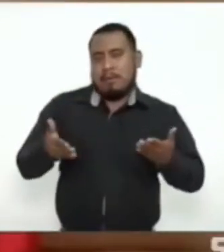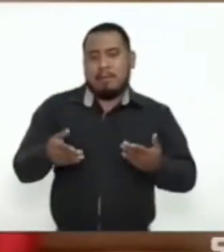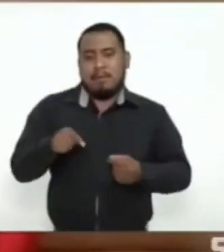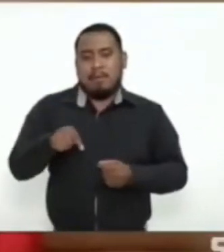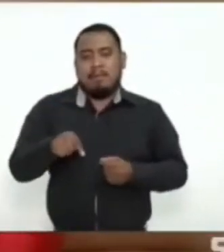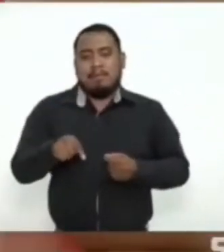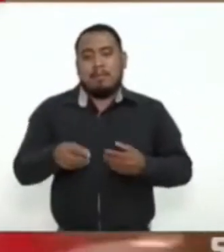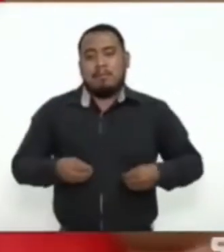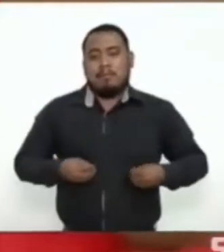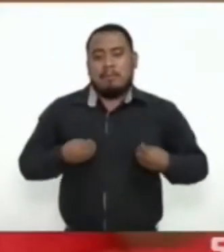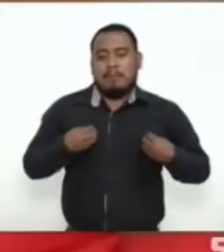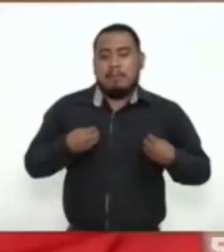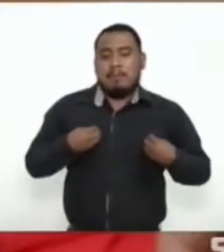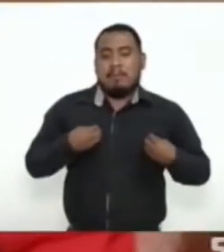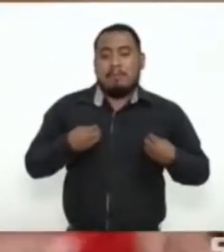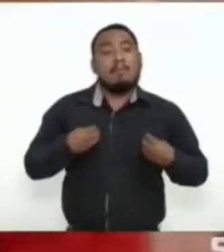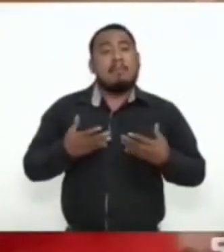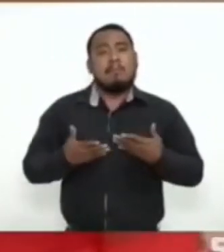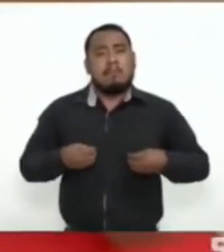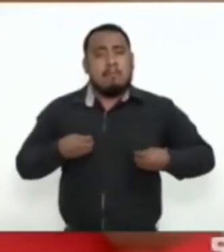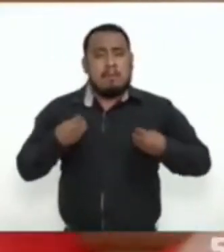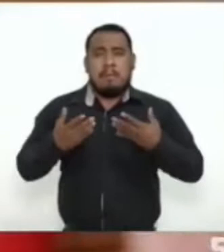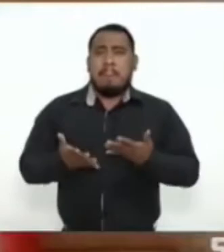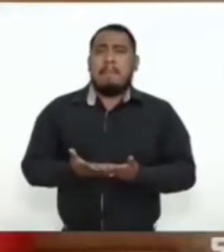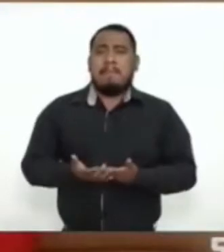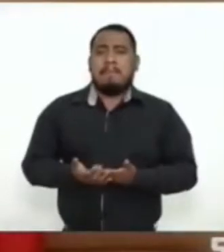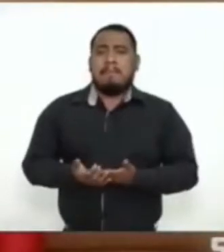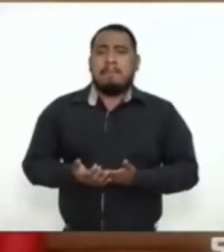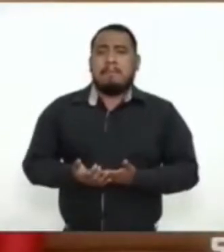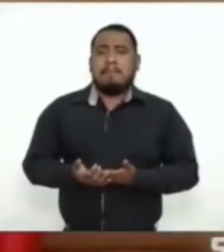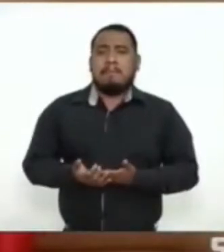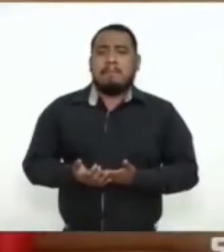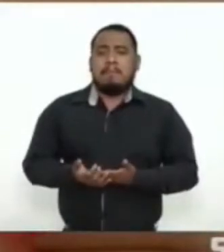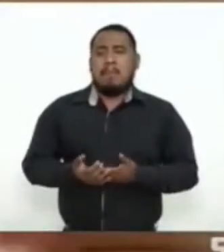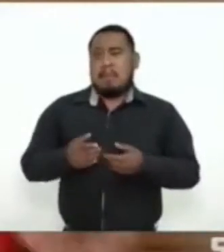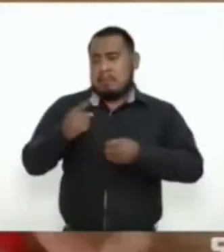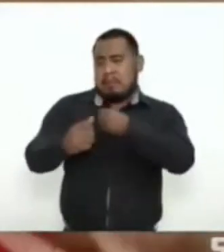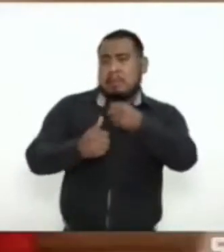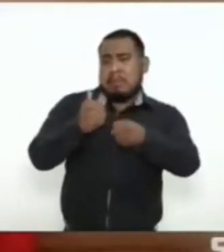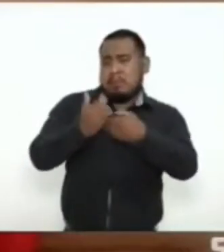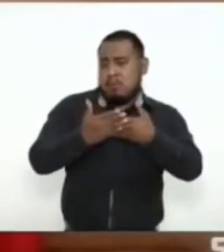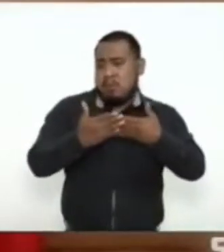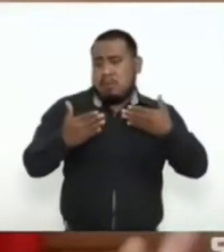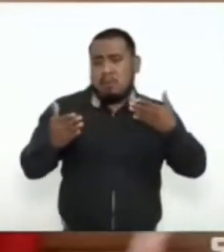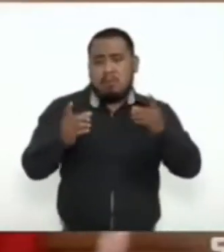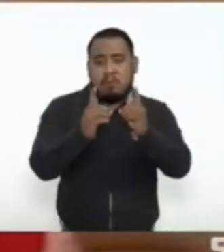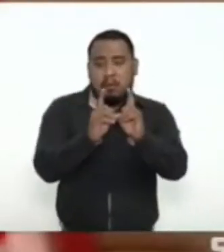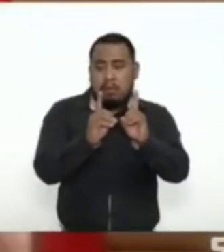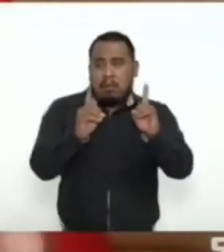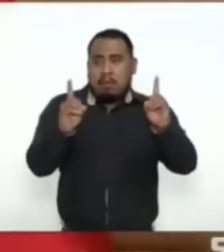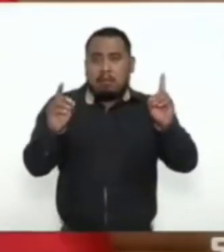estaremos viviendo y lo que hemos estado viviendo durante este año y pico de meses, este conflicto de separación,